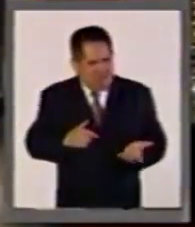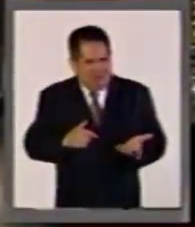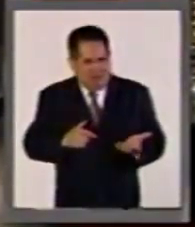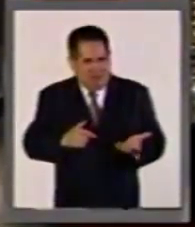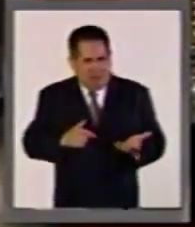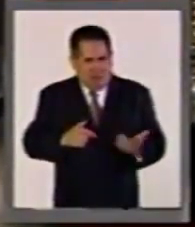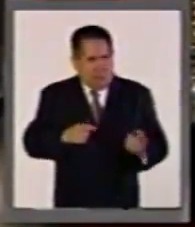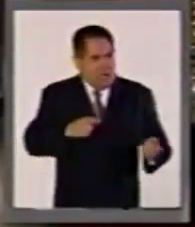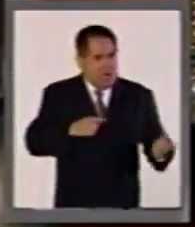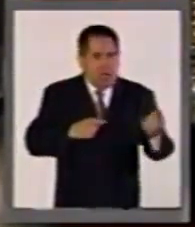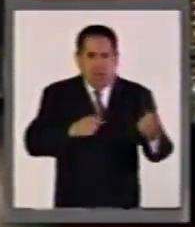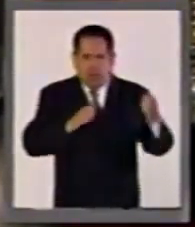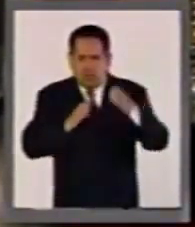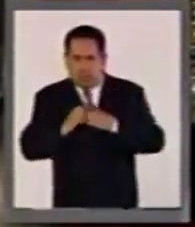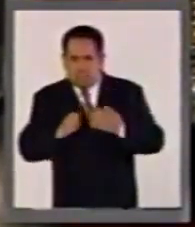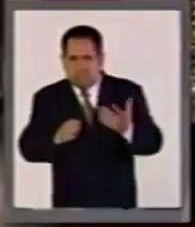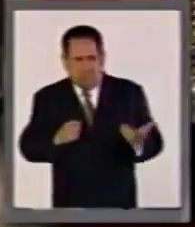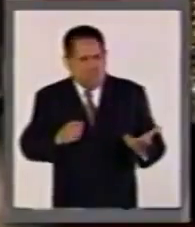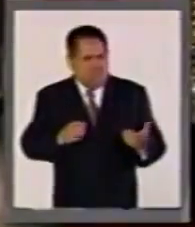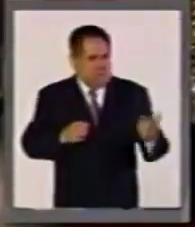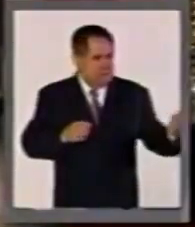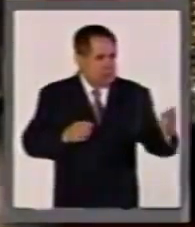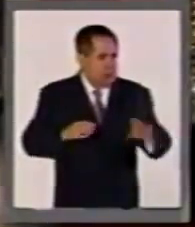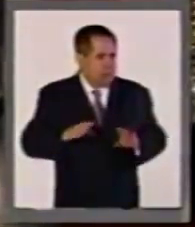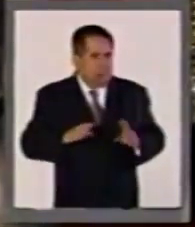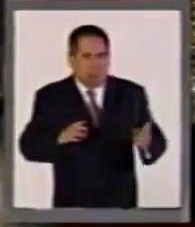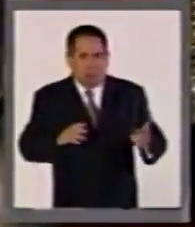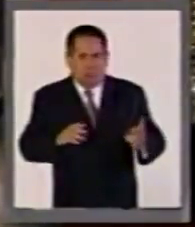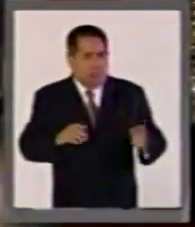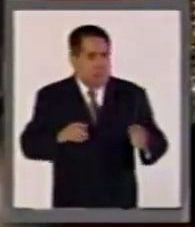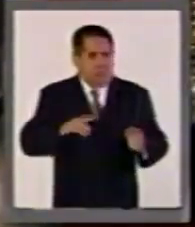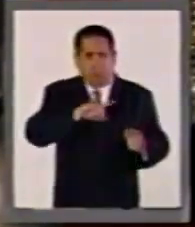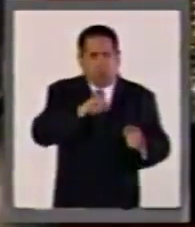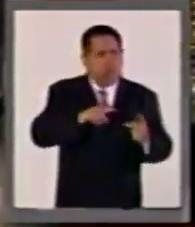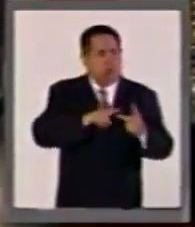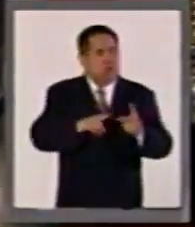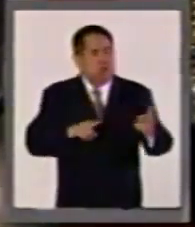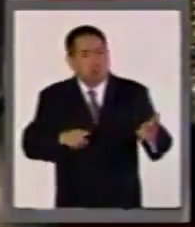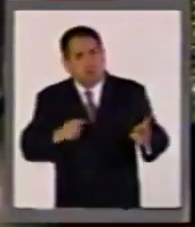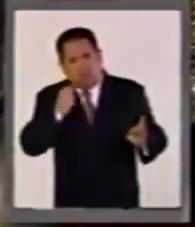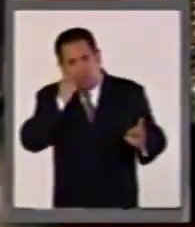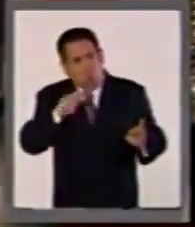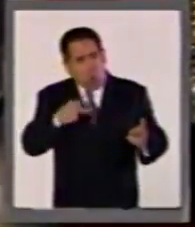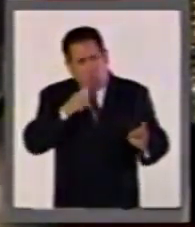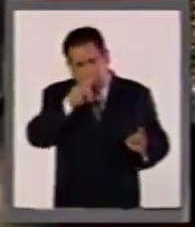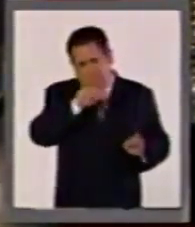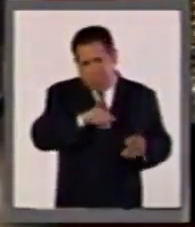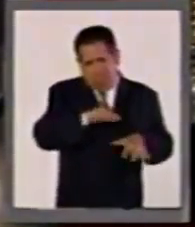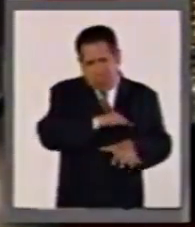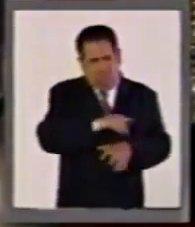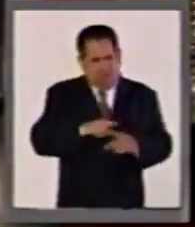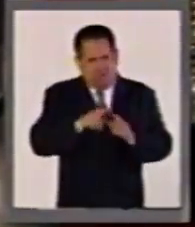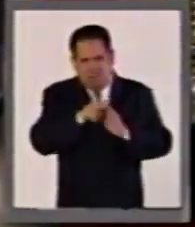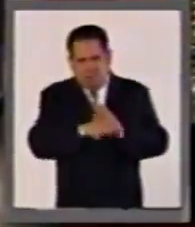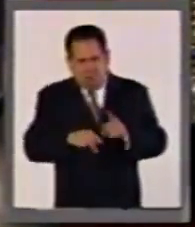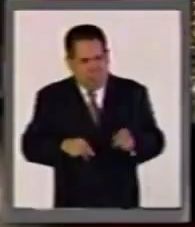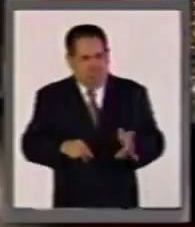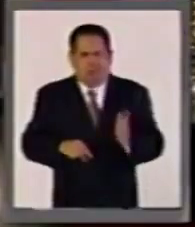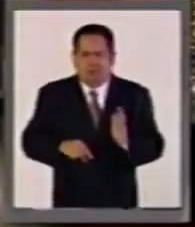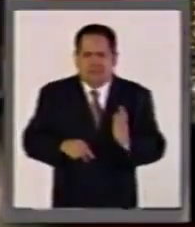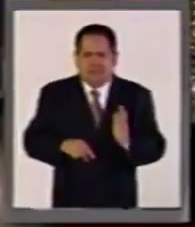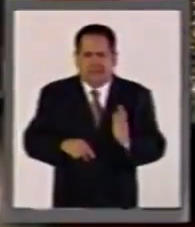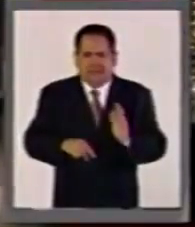está con su esposa, compañera, y luego hacer de ella lo que nos muestra de